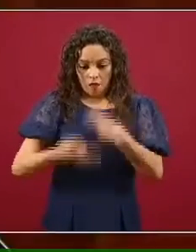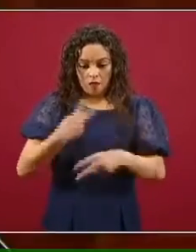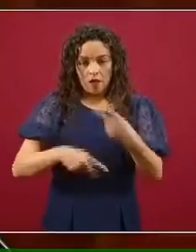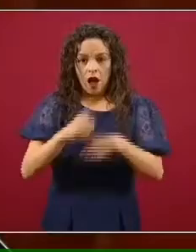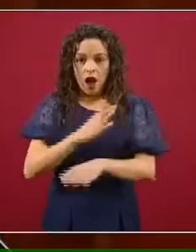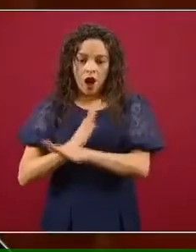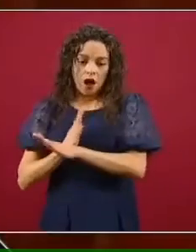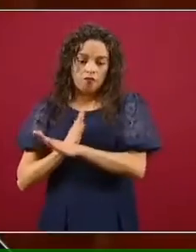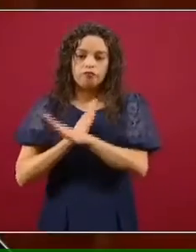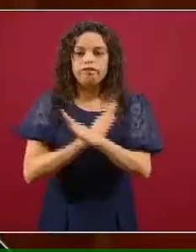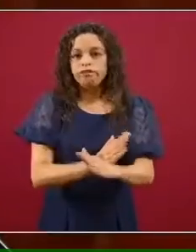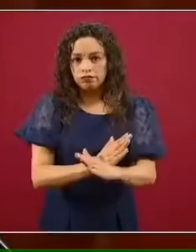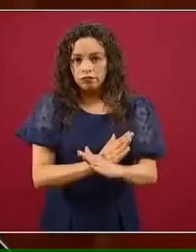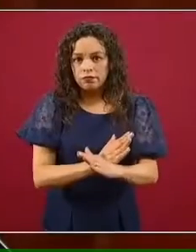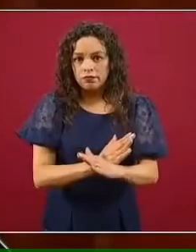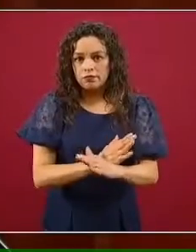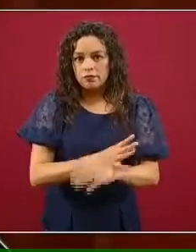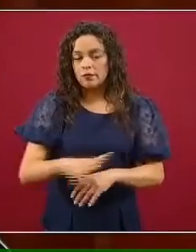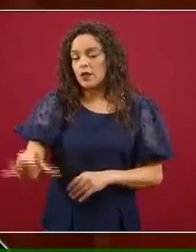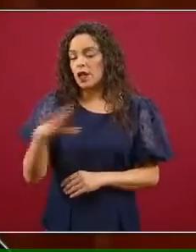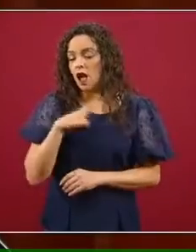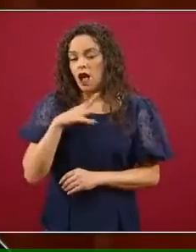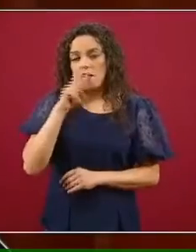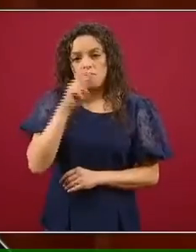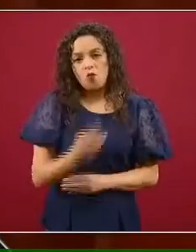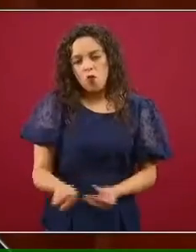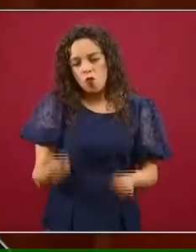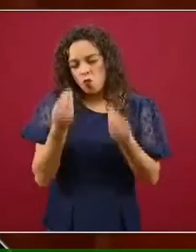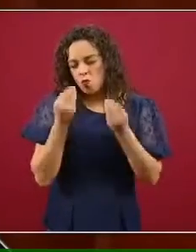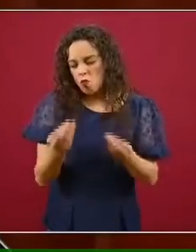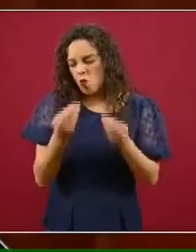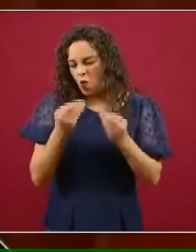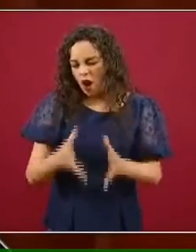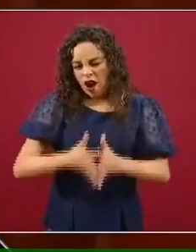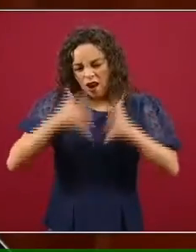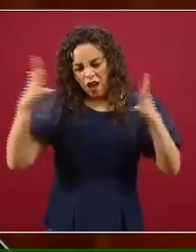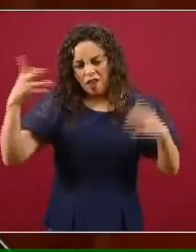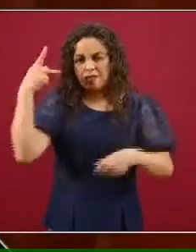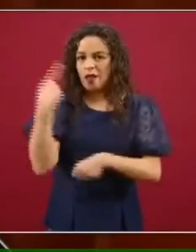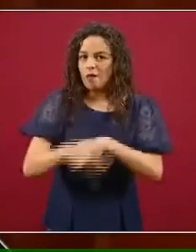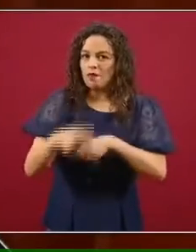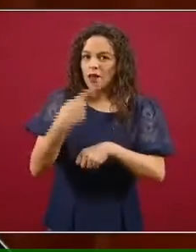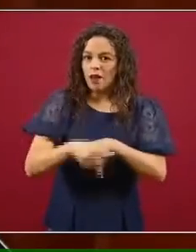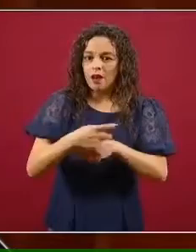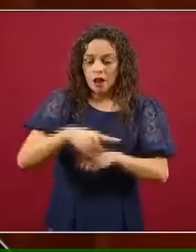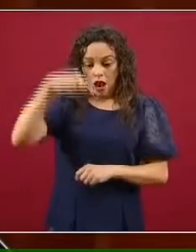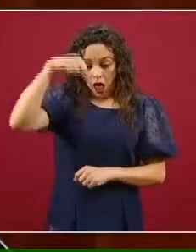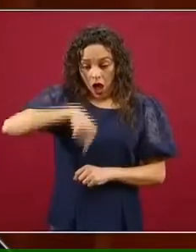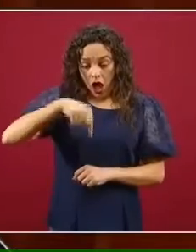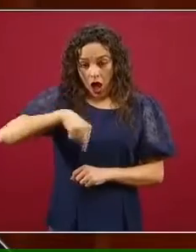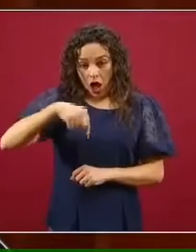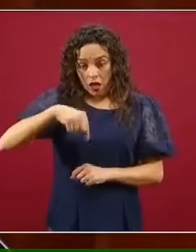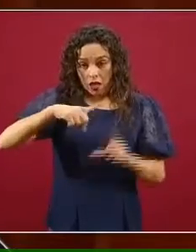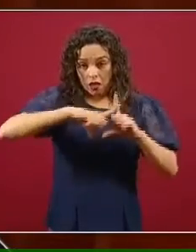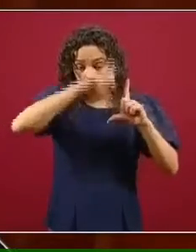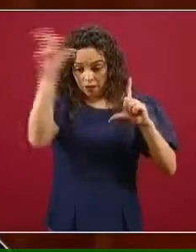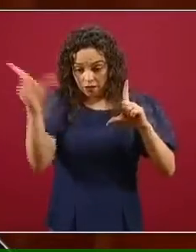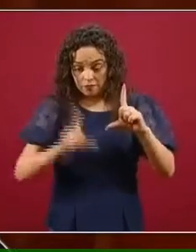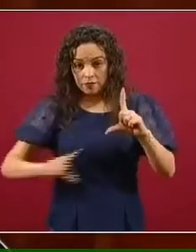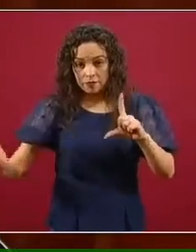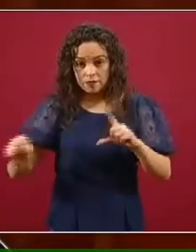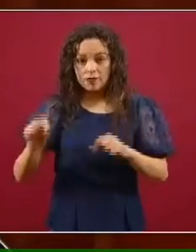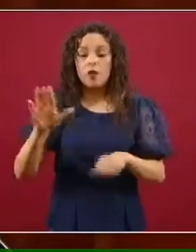microorganismos. Existe un gran riesgo que tenemos en nuestro país ya de décadas por el mal uso de